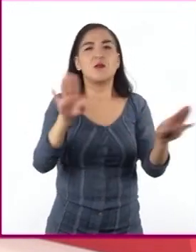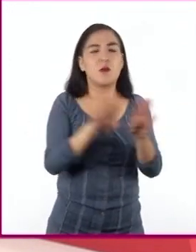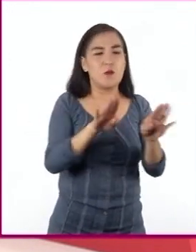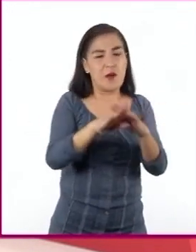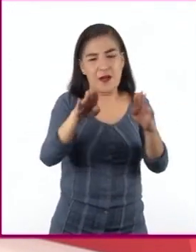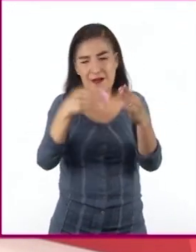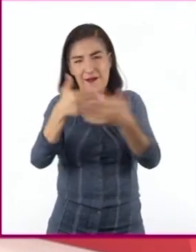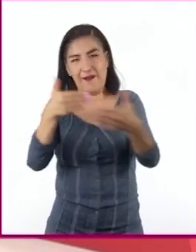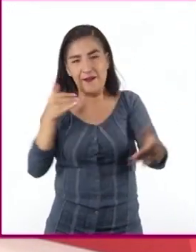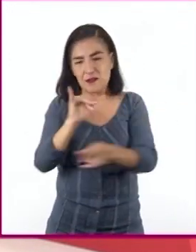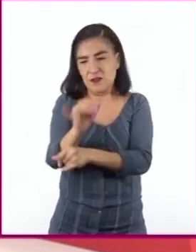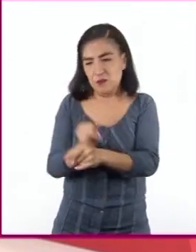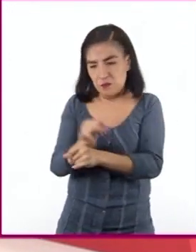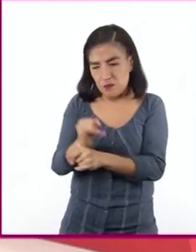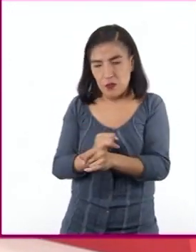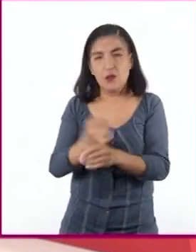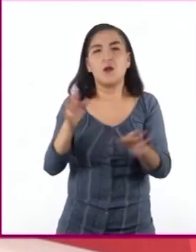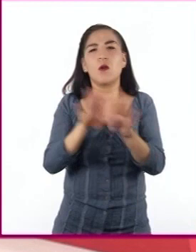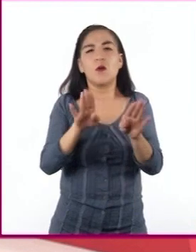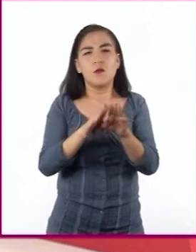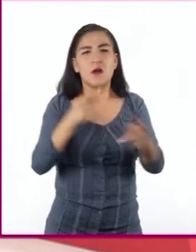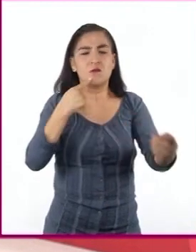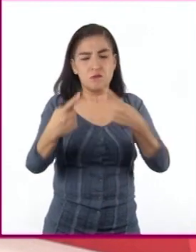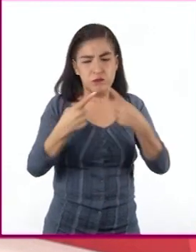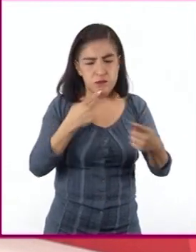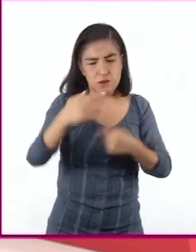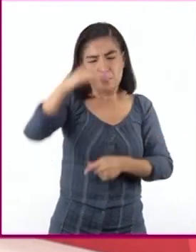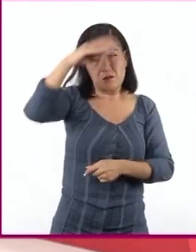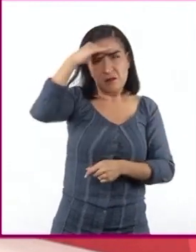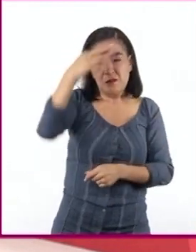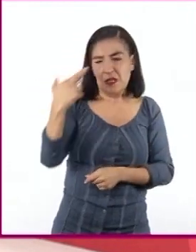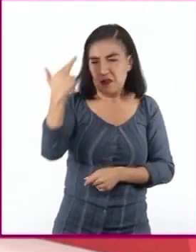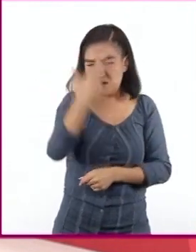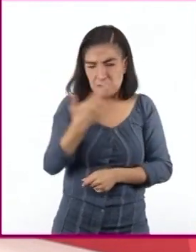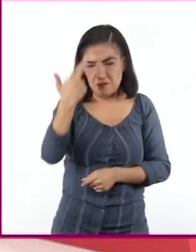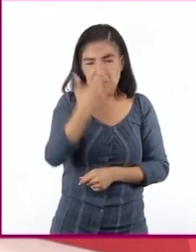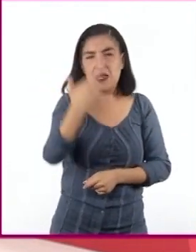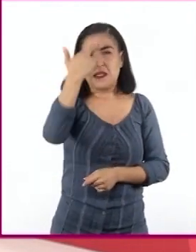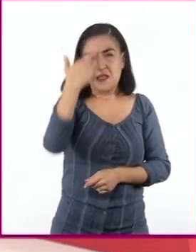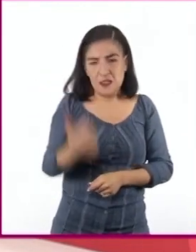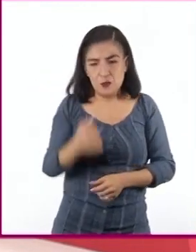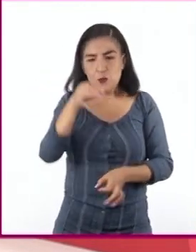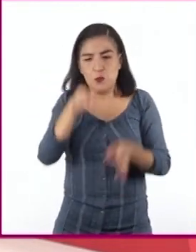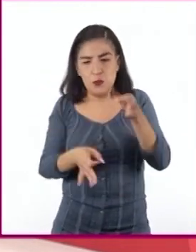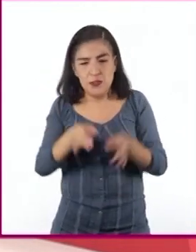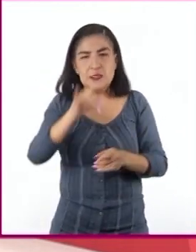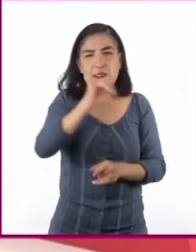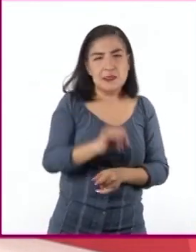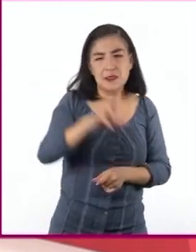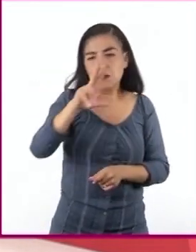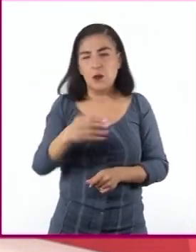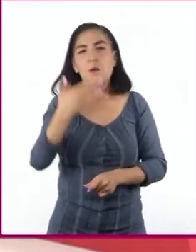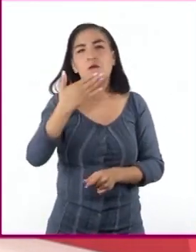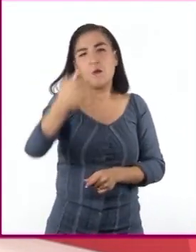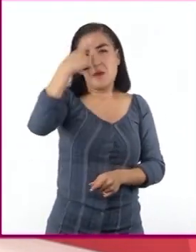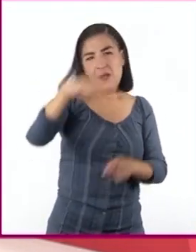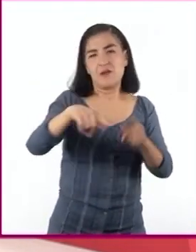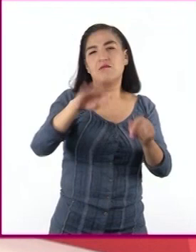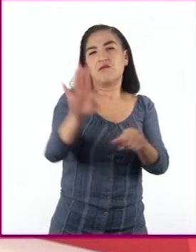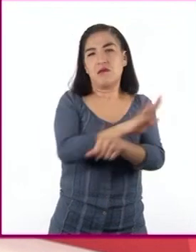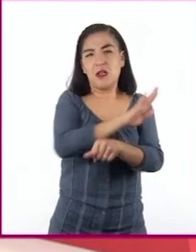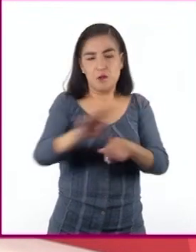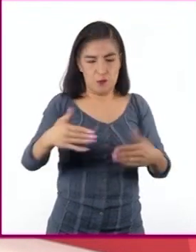mediante el razonamiento, los juicios o cuestionamientos para discernir sus beneficios,